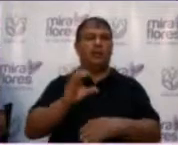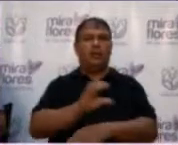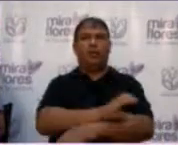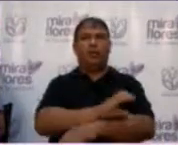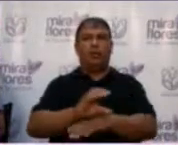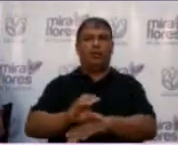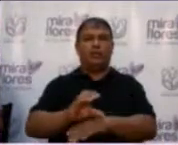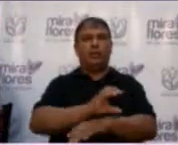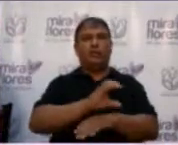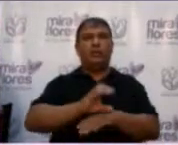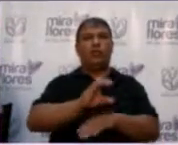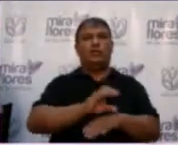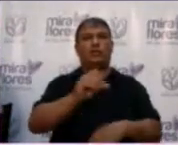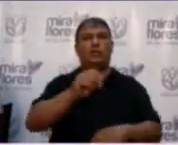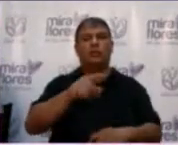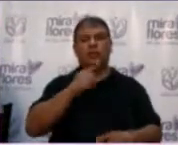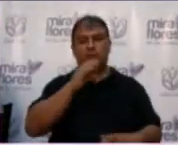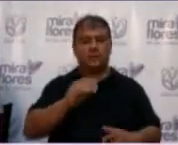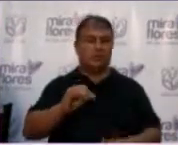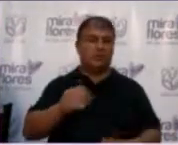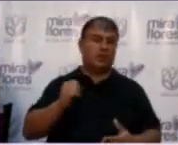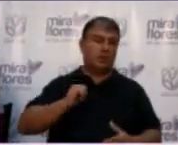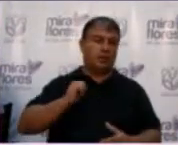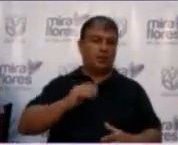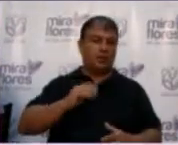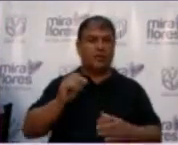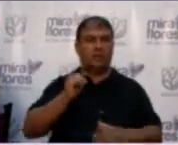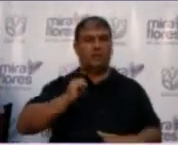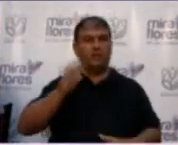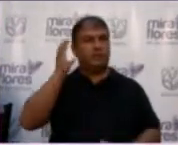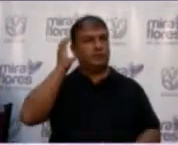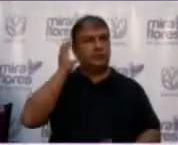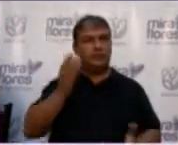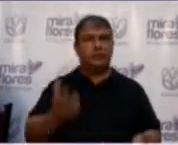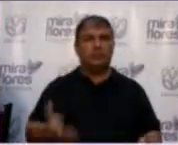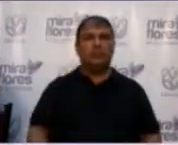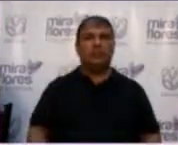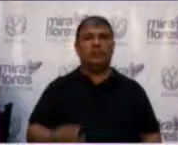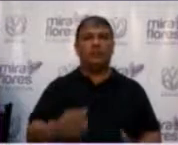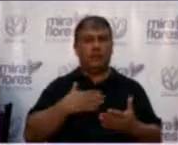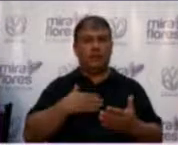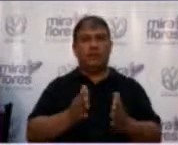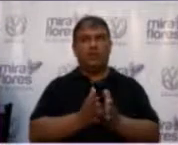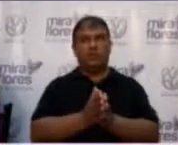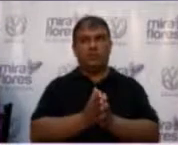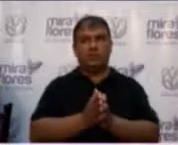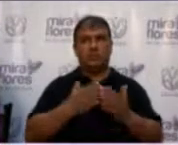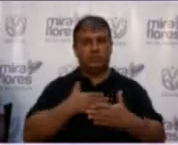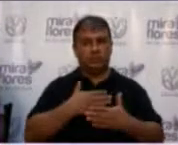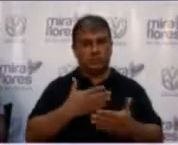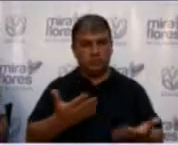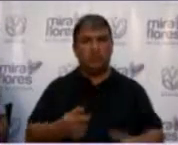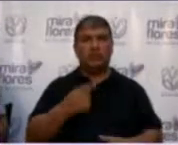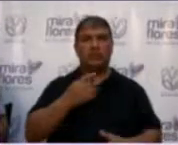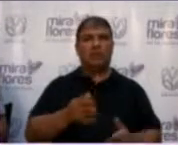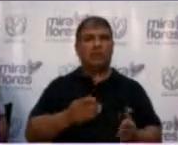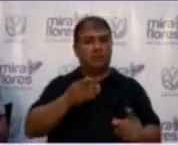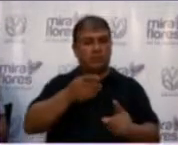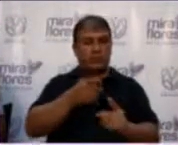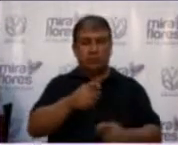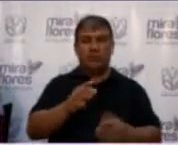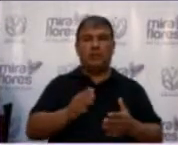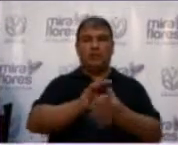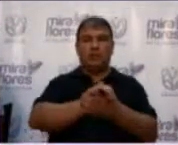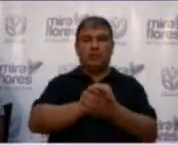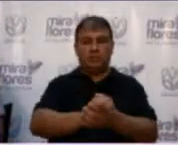Comas. Señor Jorge Muñoz Güez, alcalde de la Municipalidad Distrital de Miraflores, de mi mayor consideración. Me dirijo a usted